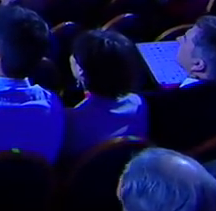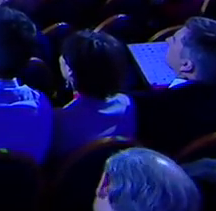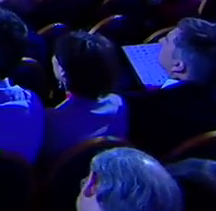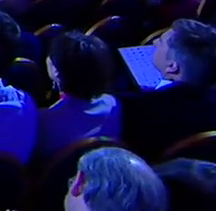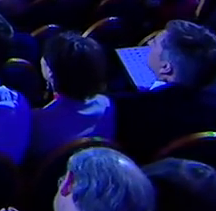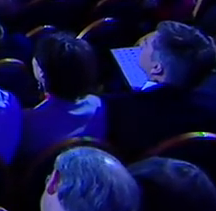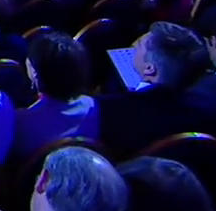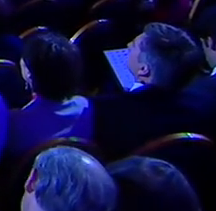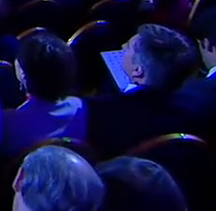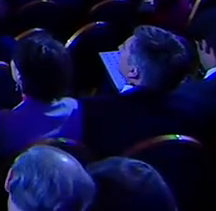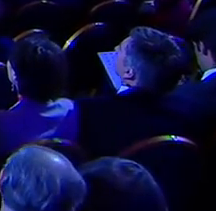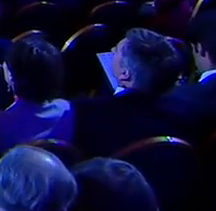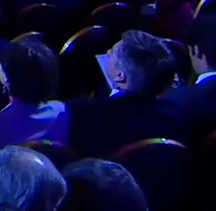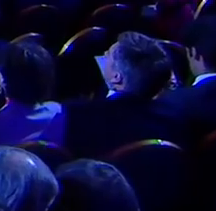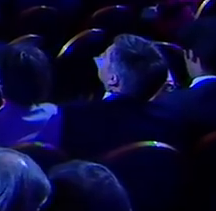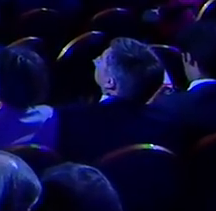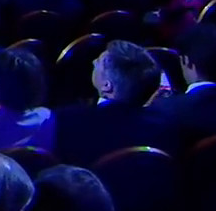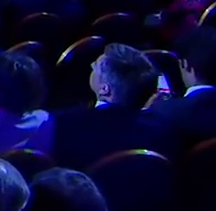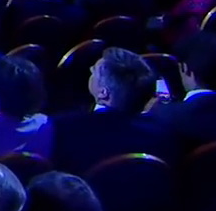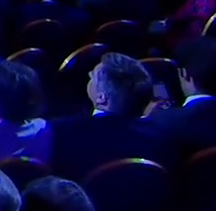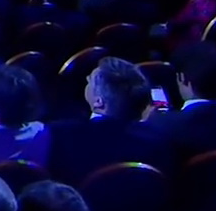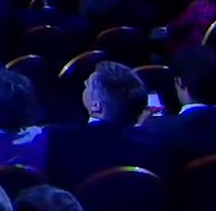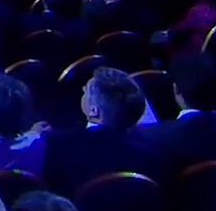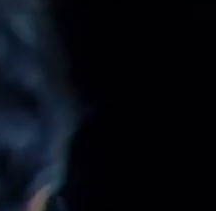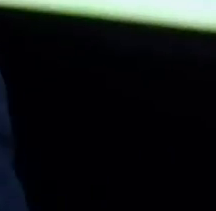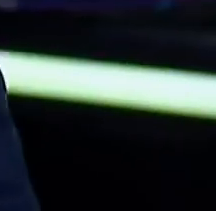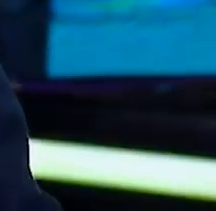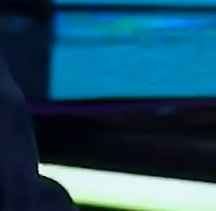Sebastián Piñera Echeñique. Presidente, por favor.